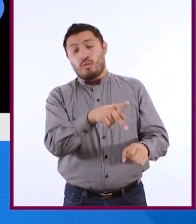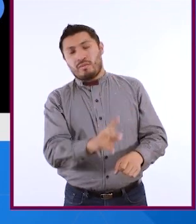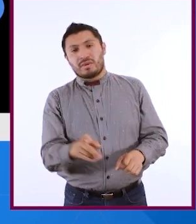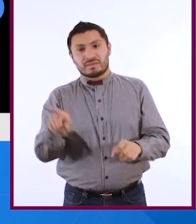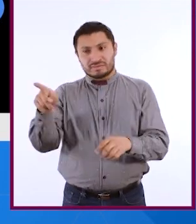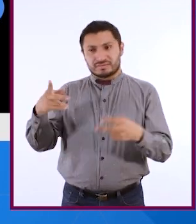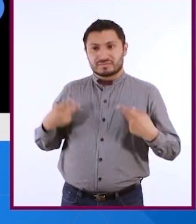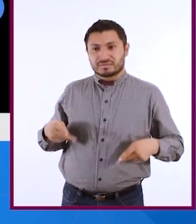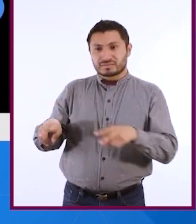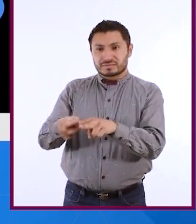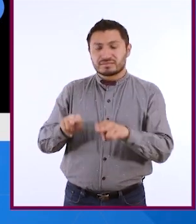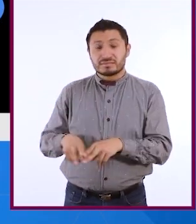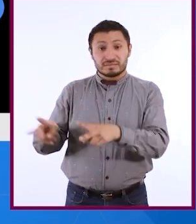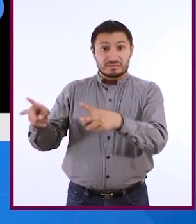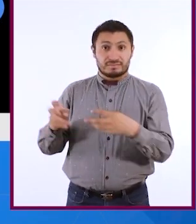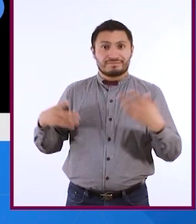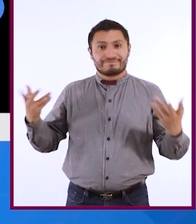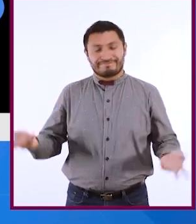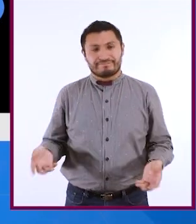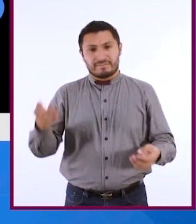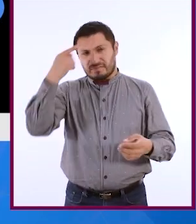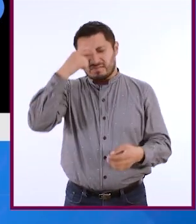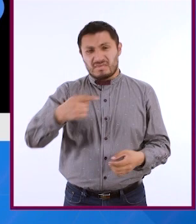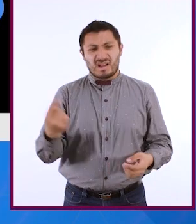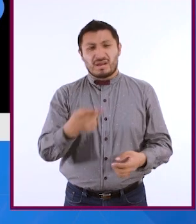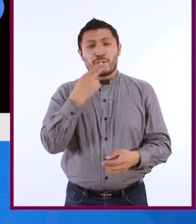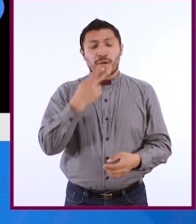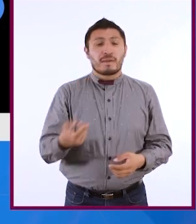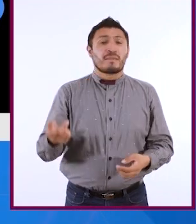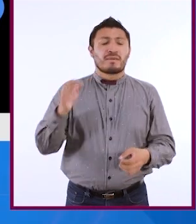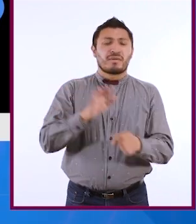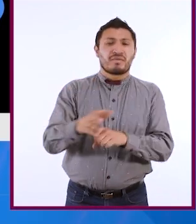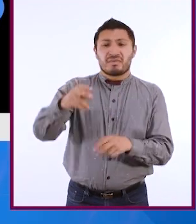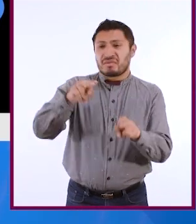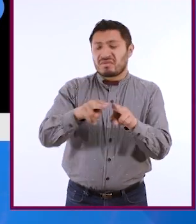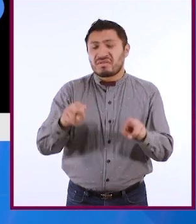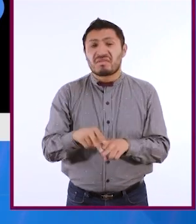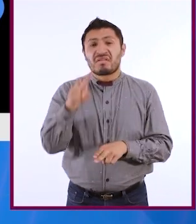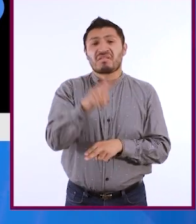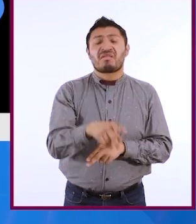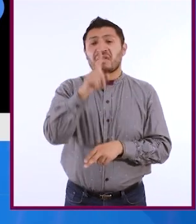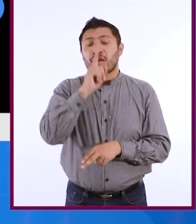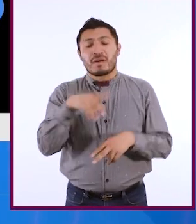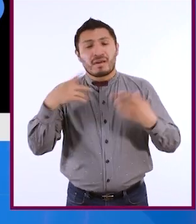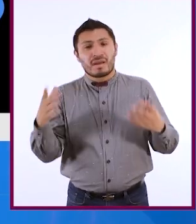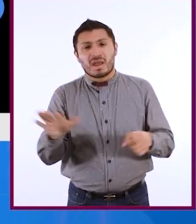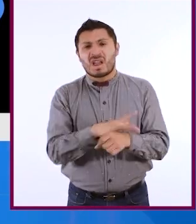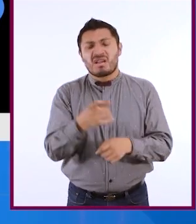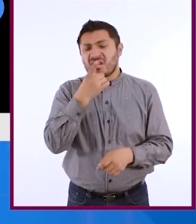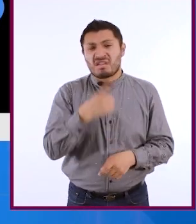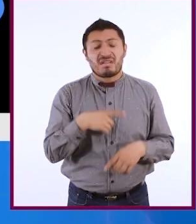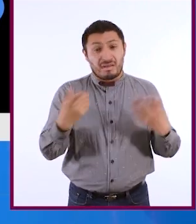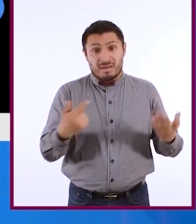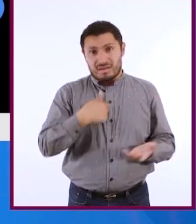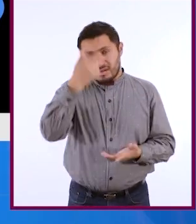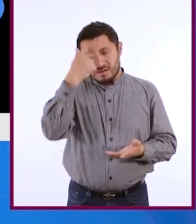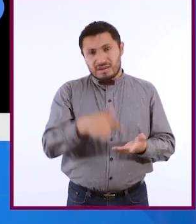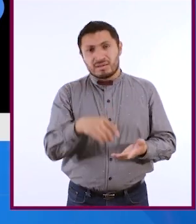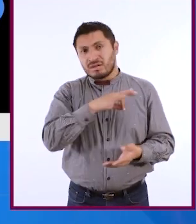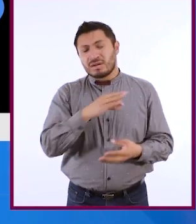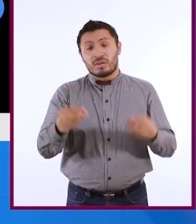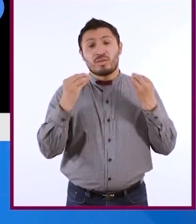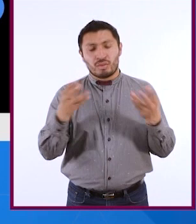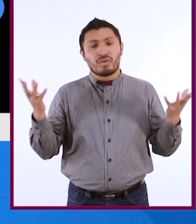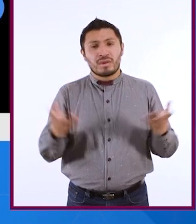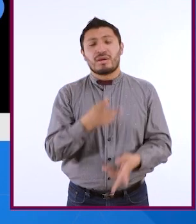a una nacionalidad? ¿De qué me sirve saber si son de una cierta nacionalidad? ¿Será cierto o no? ¿Por qué me lo están diciendo? Creo que podemos hacer mucho